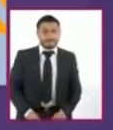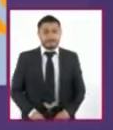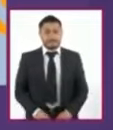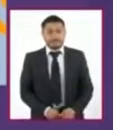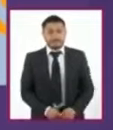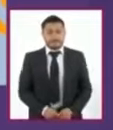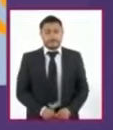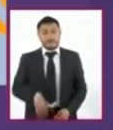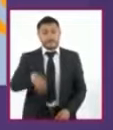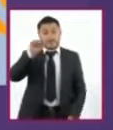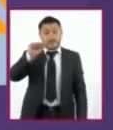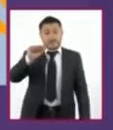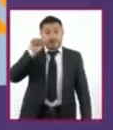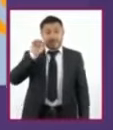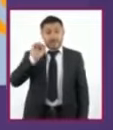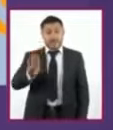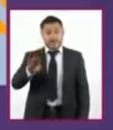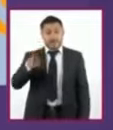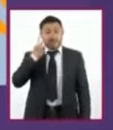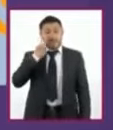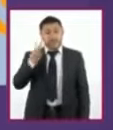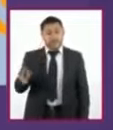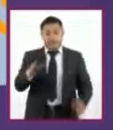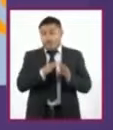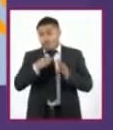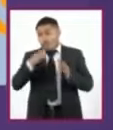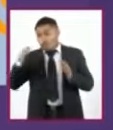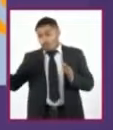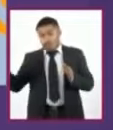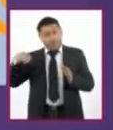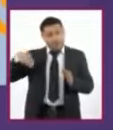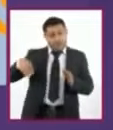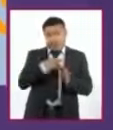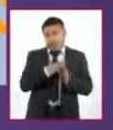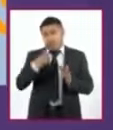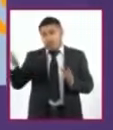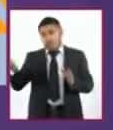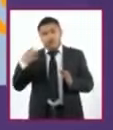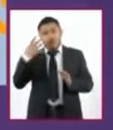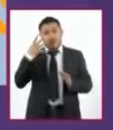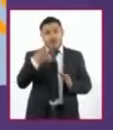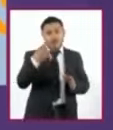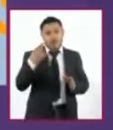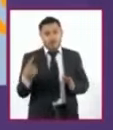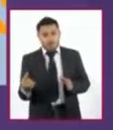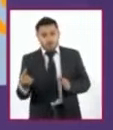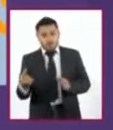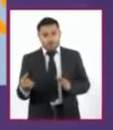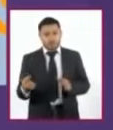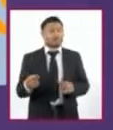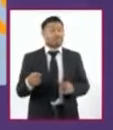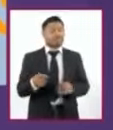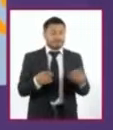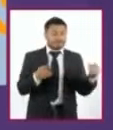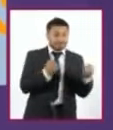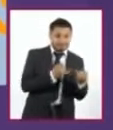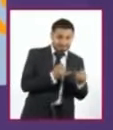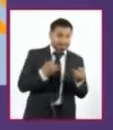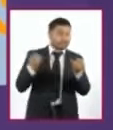y B, vemos que la distancia hasta M es de 4 y 1, respectivamente, por lo